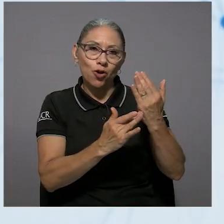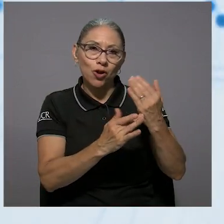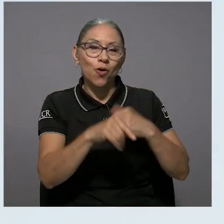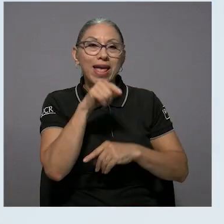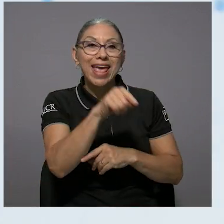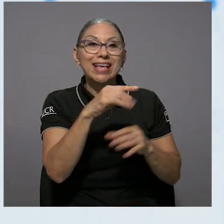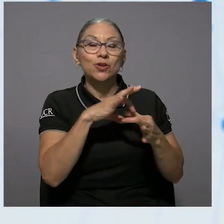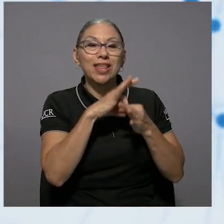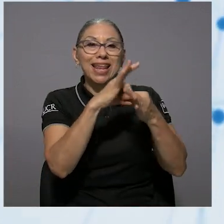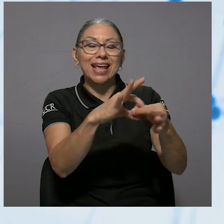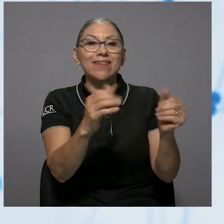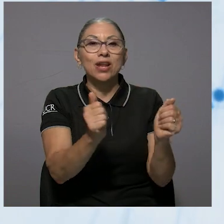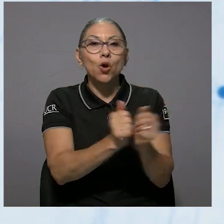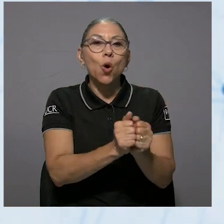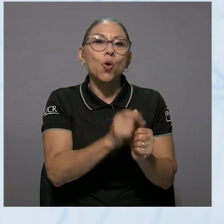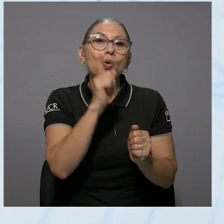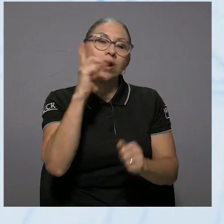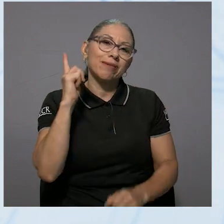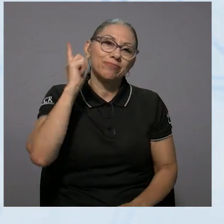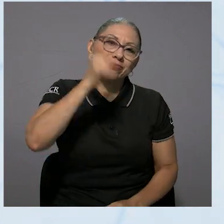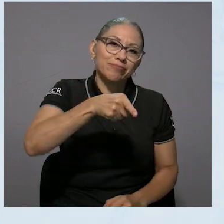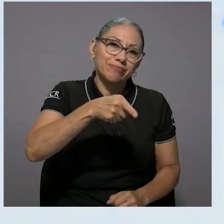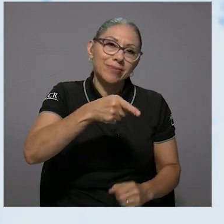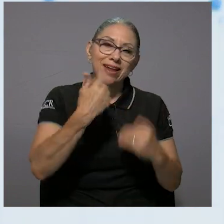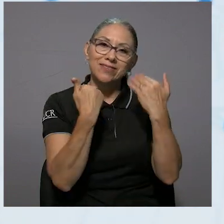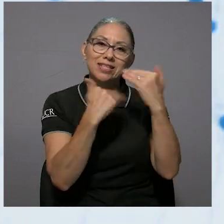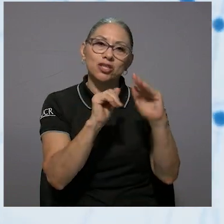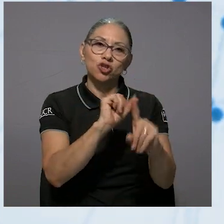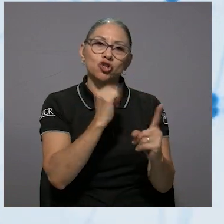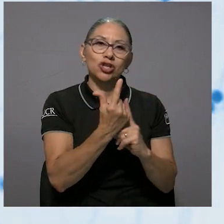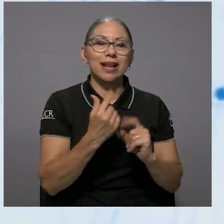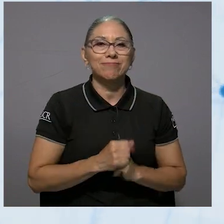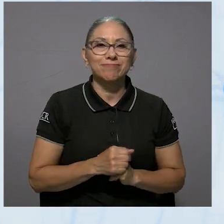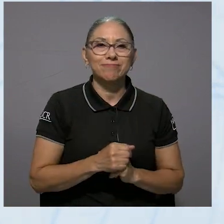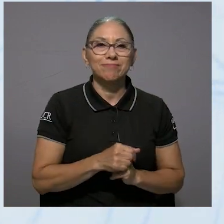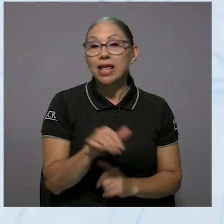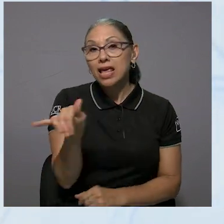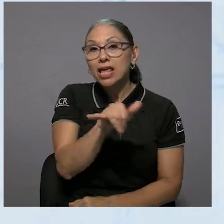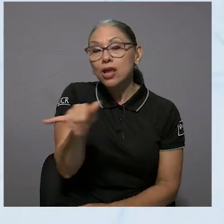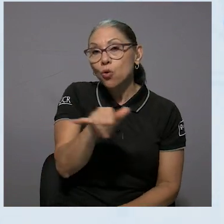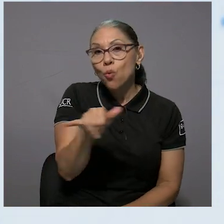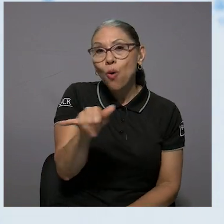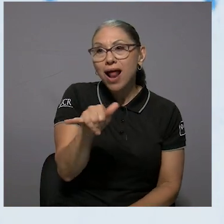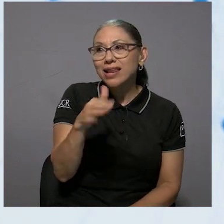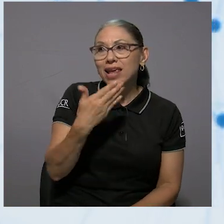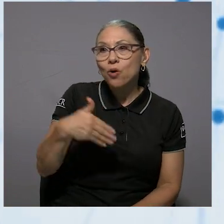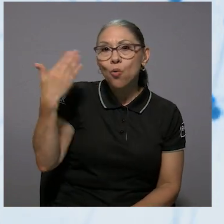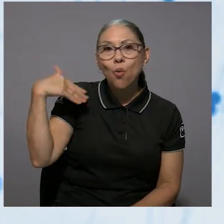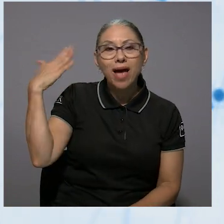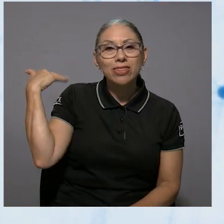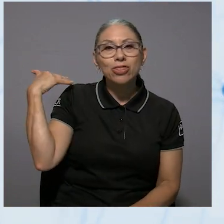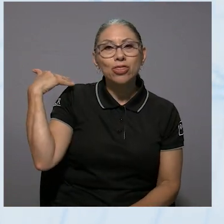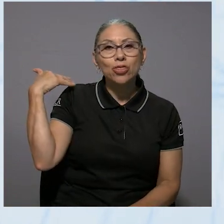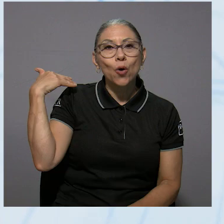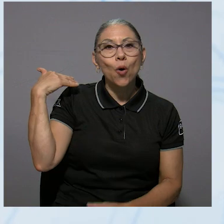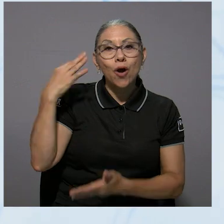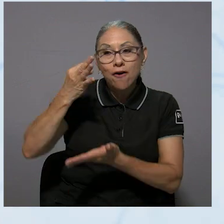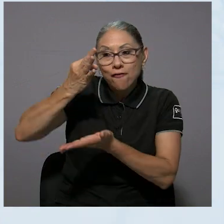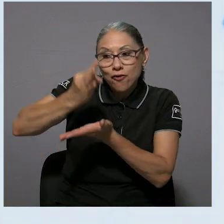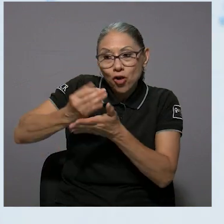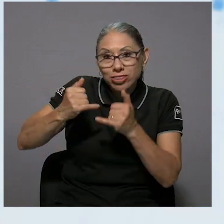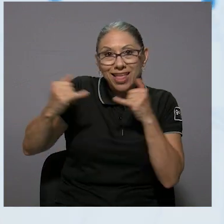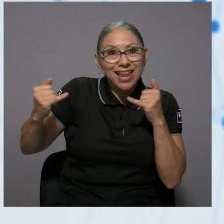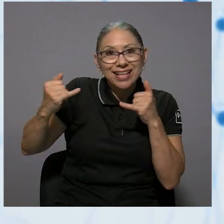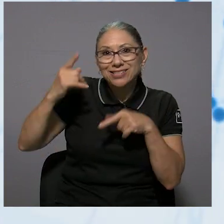científico-tecnológico, sino que tenía que ver con una medida de restricción social, igual que cuando se pararon el ingreso por fronteras,